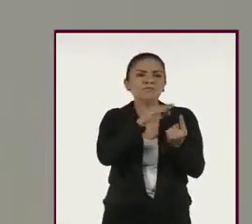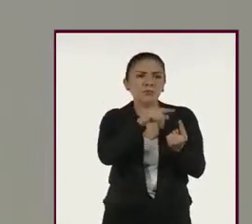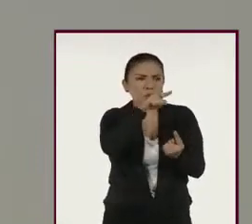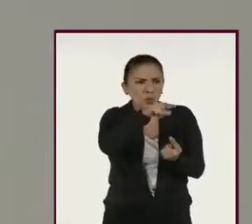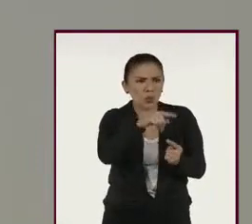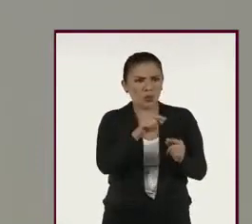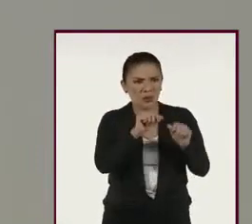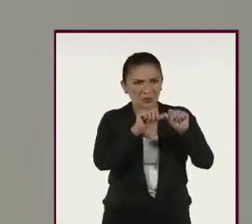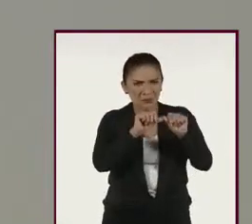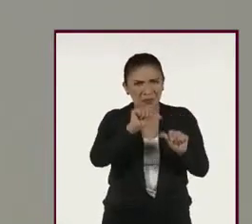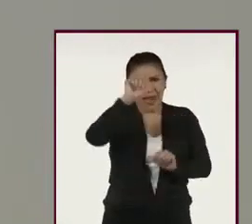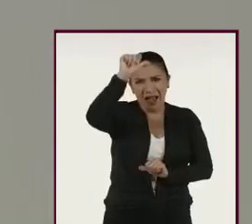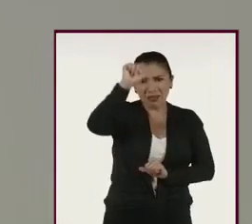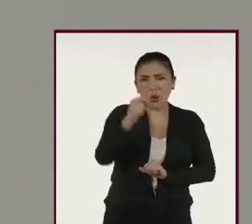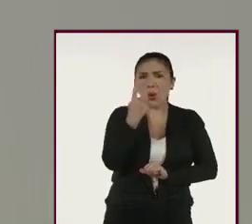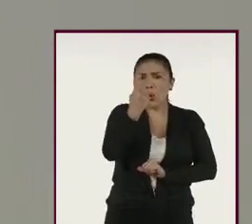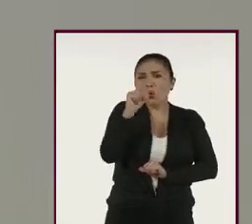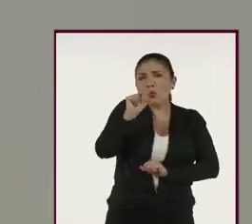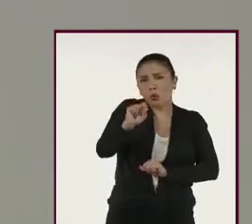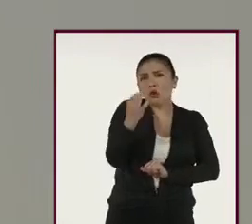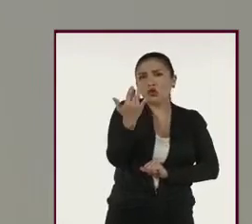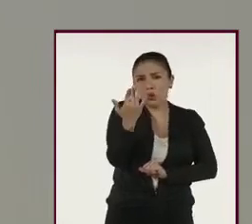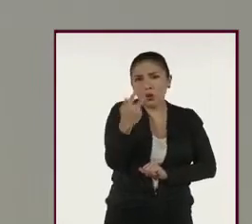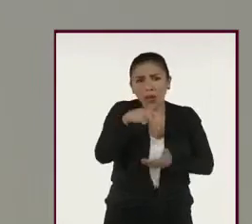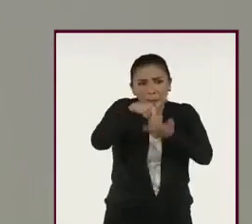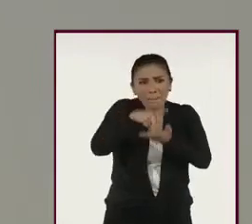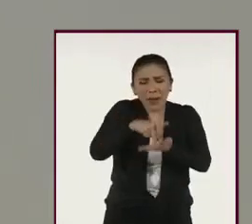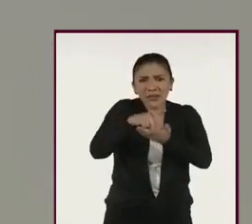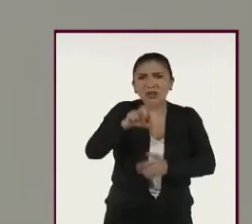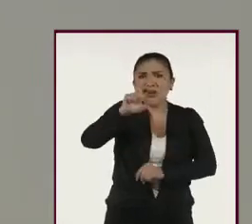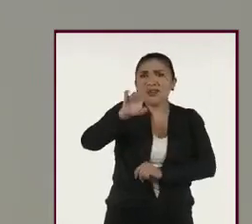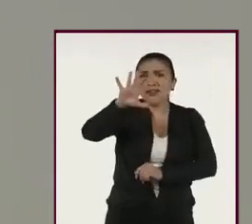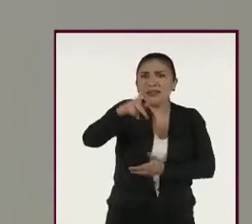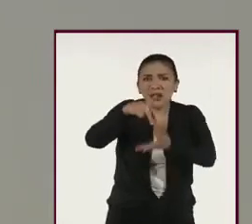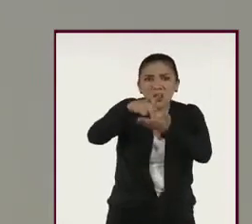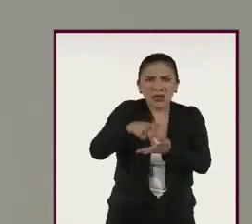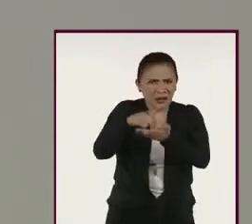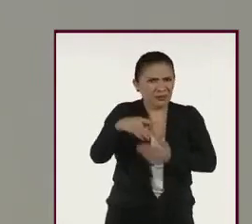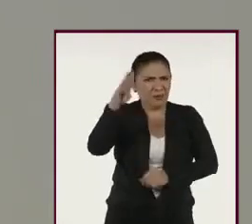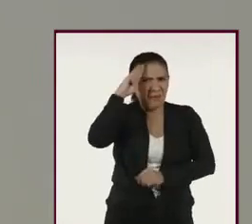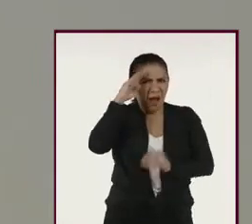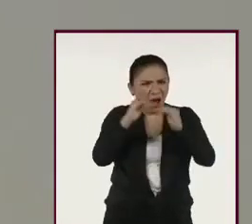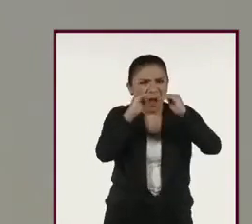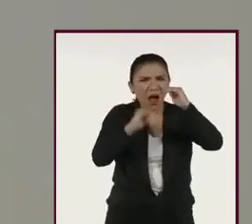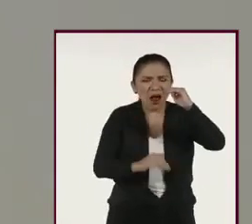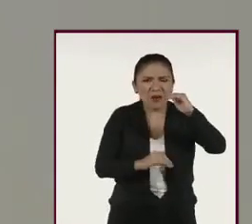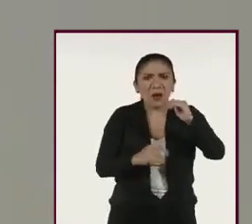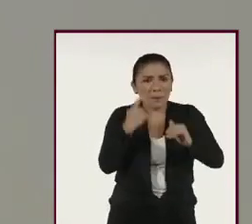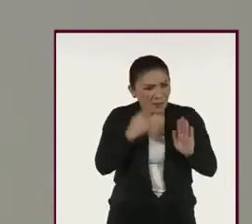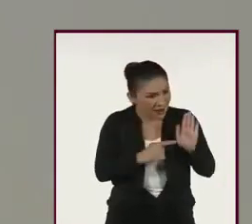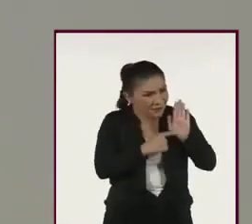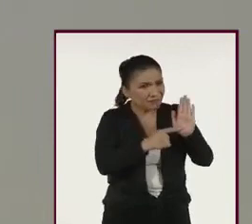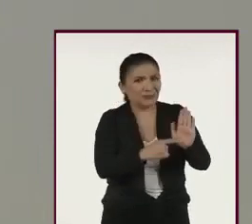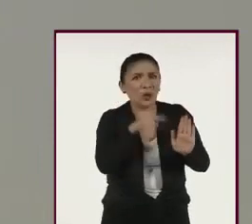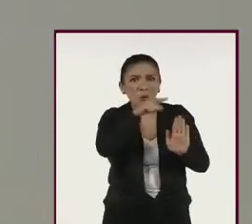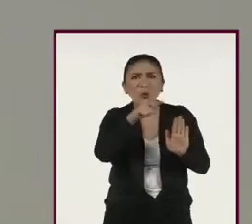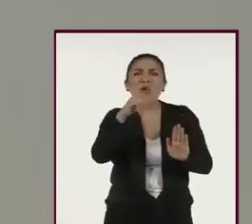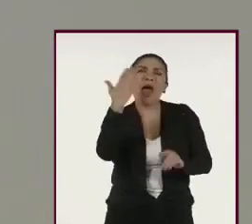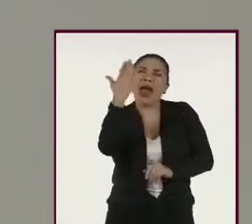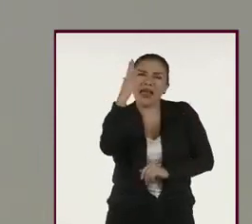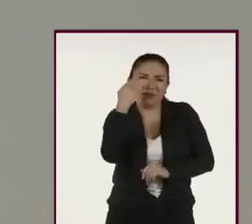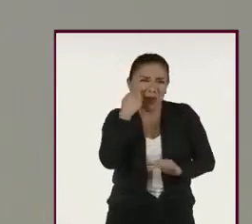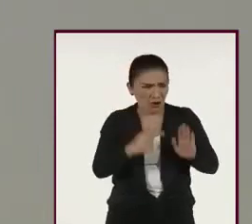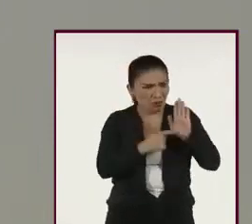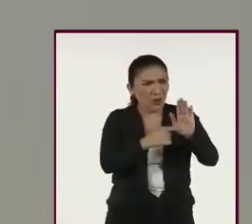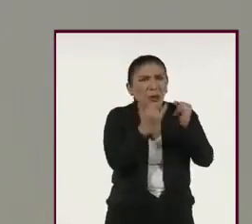mides unos 50 y estás pesando 35 kilos, es un peso demasiado bajo, o se les muestra la imagen corporal